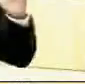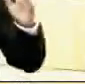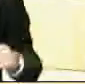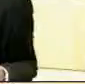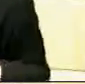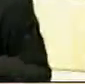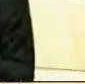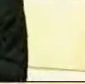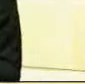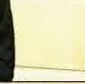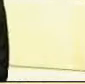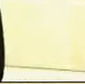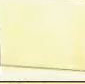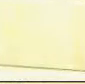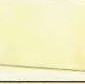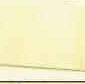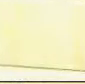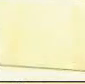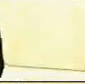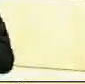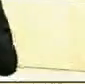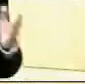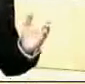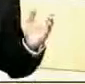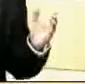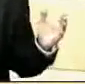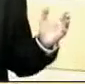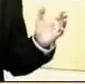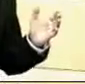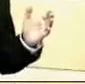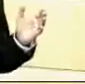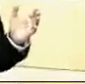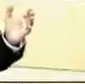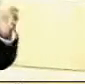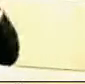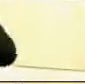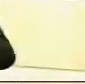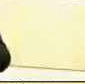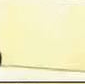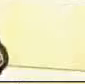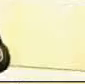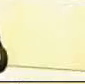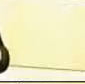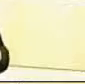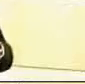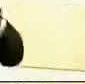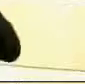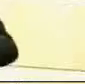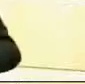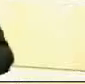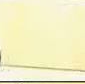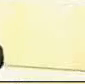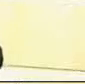país. Y por eso yo le digo que yo esperaba más de usted. Porque sacar citas es fácil. Vemos el debate sobre las cifras.